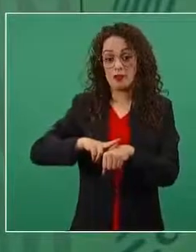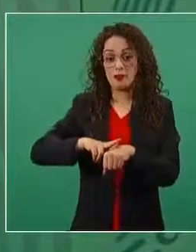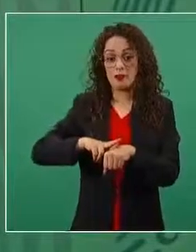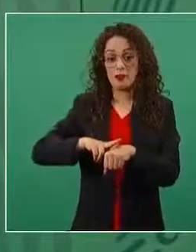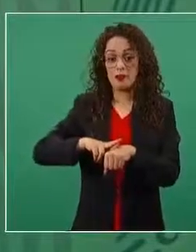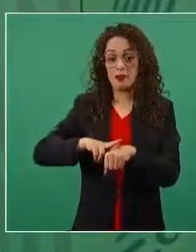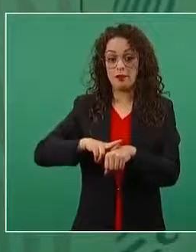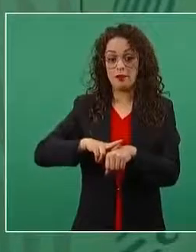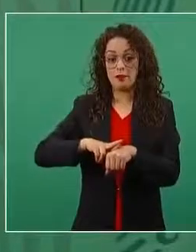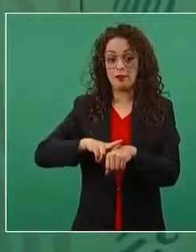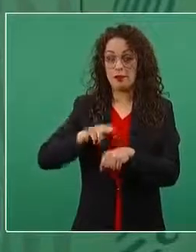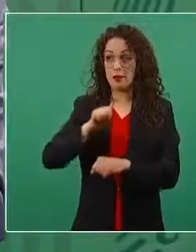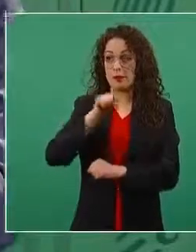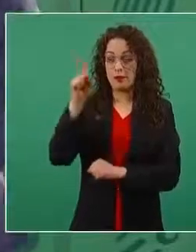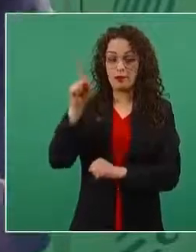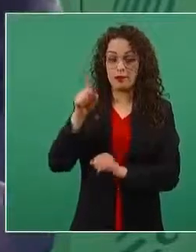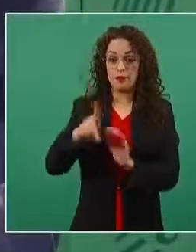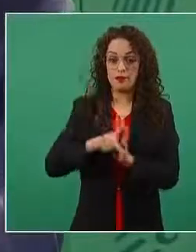país